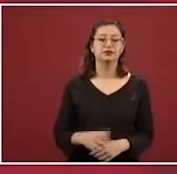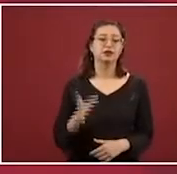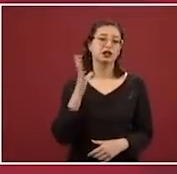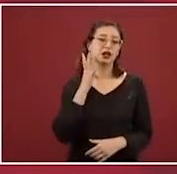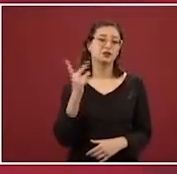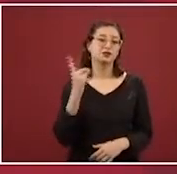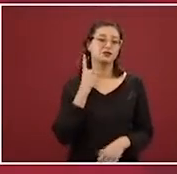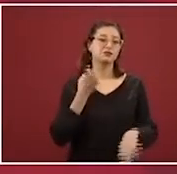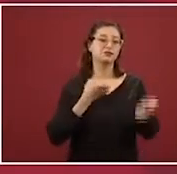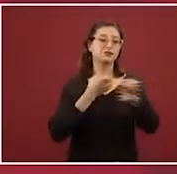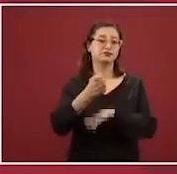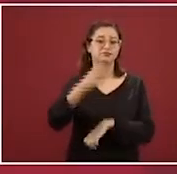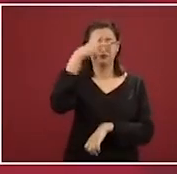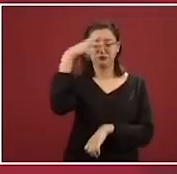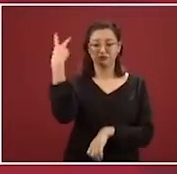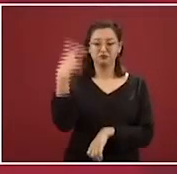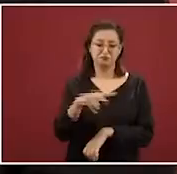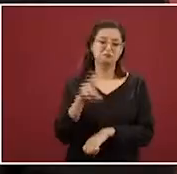del Estado de México,